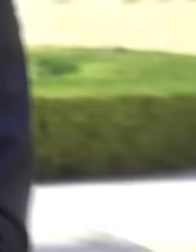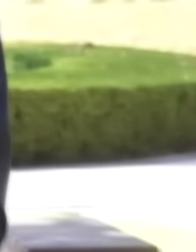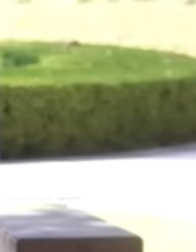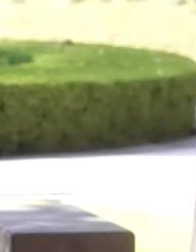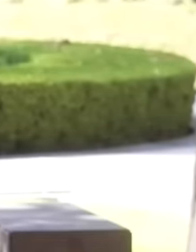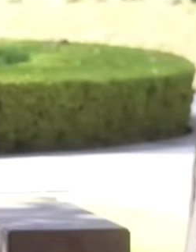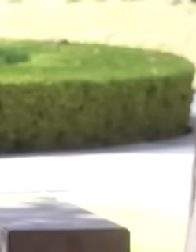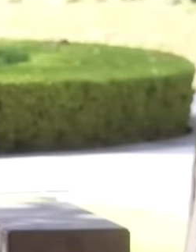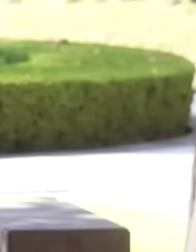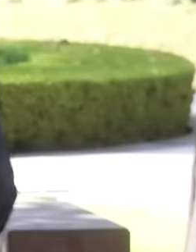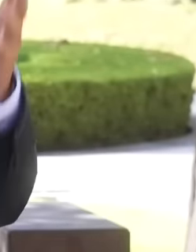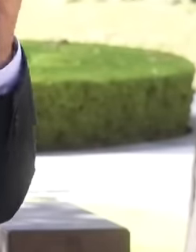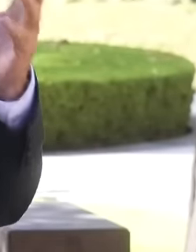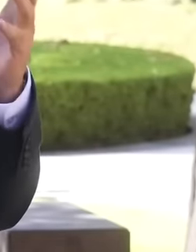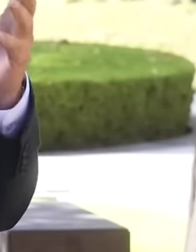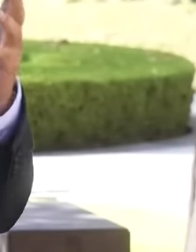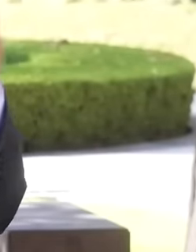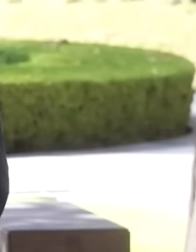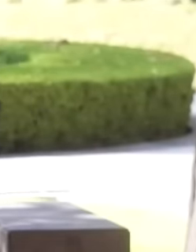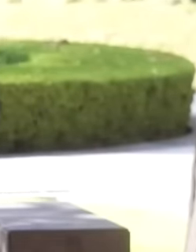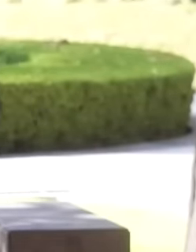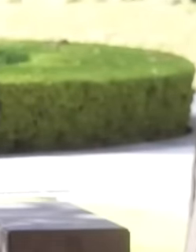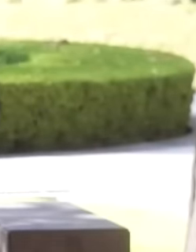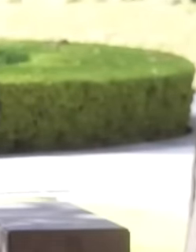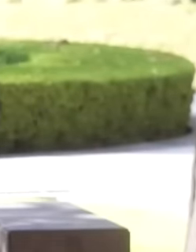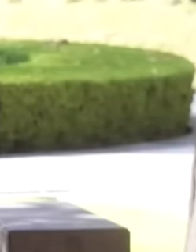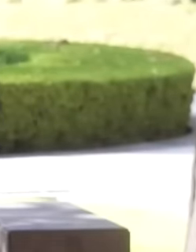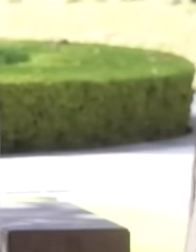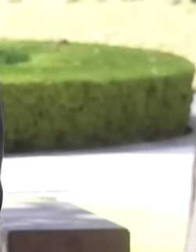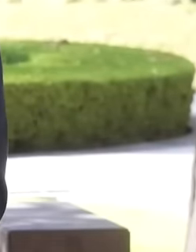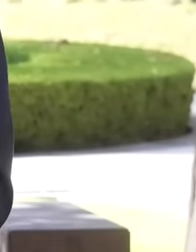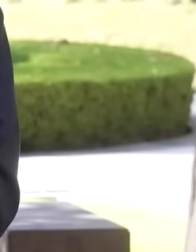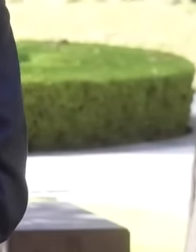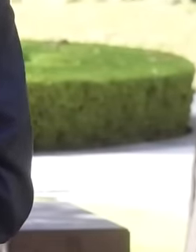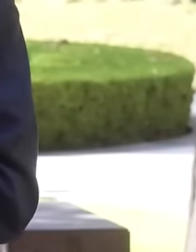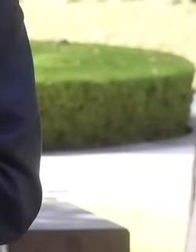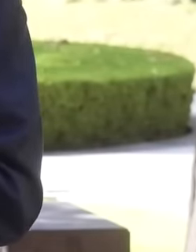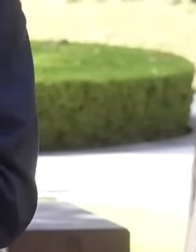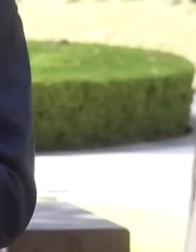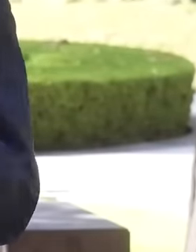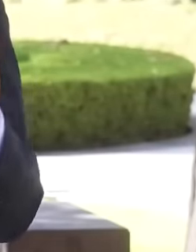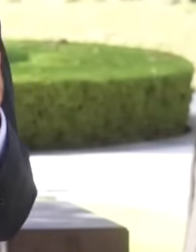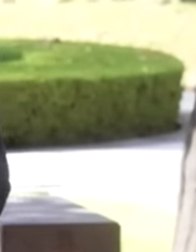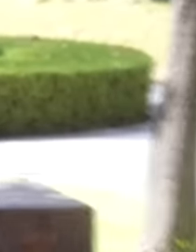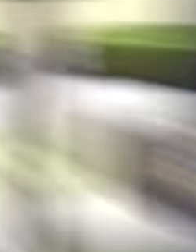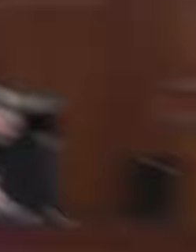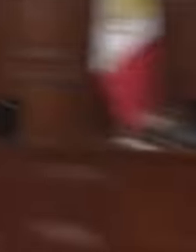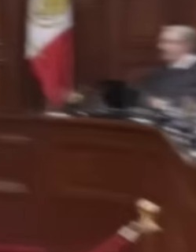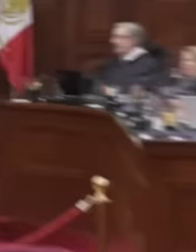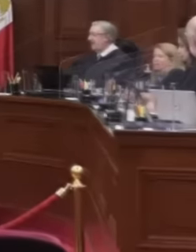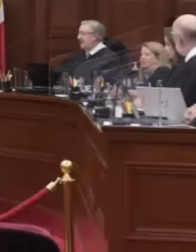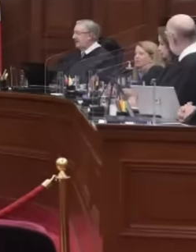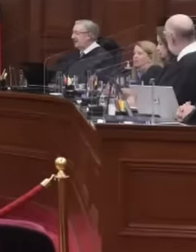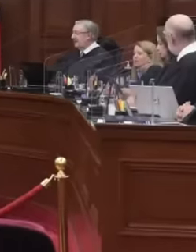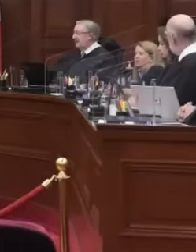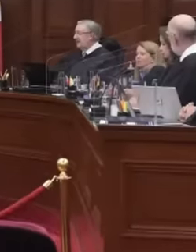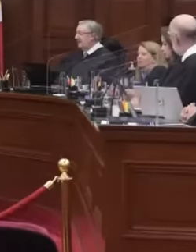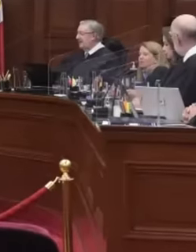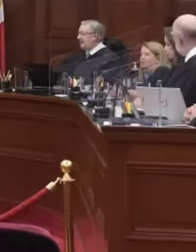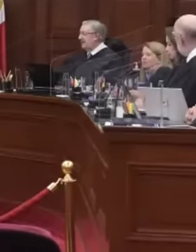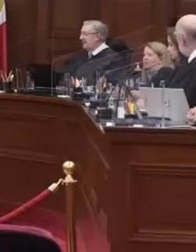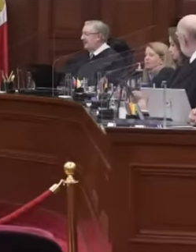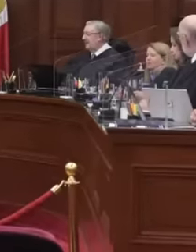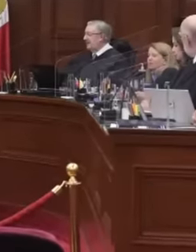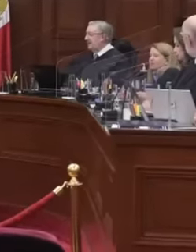el presidente de México ha mencionado que está haciendo todo lo posible para que la reforma en el Poder Judicial se